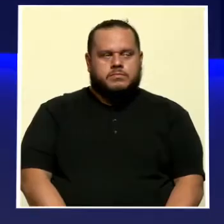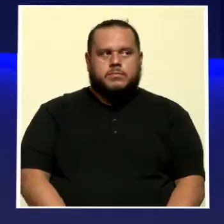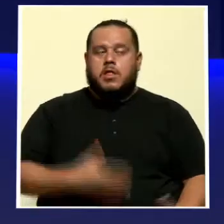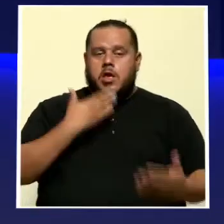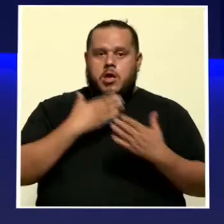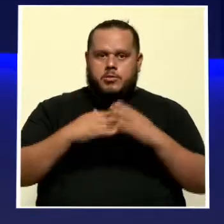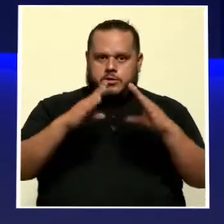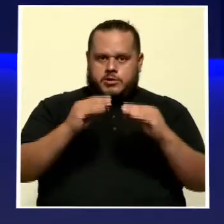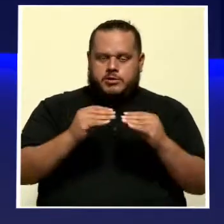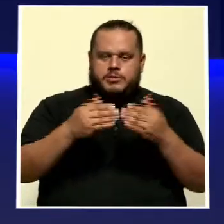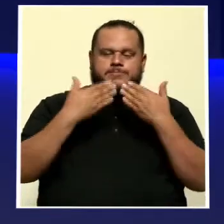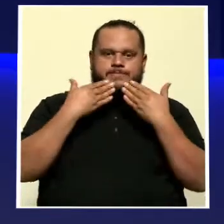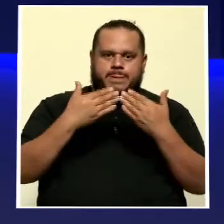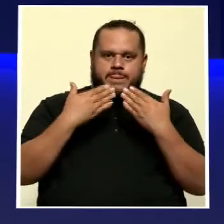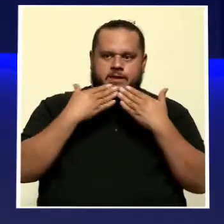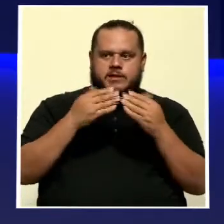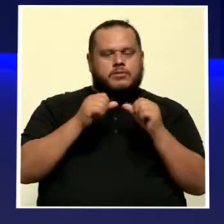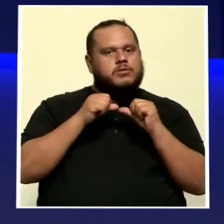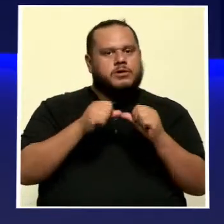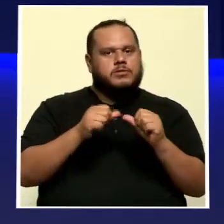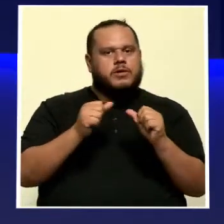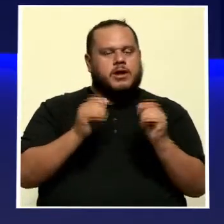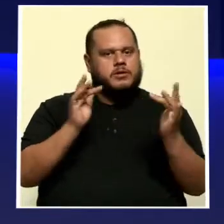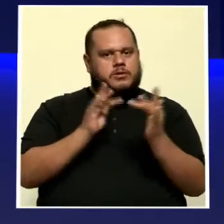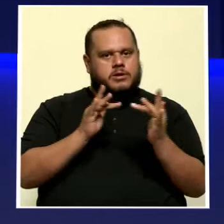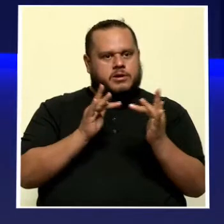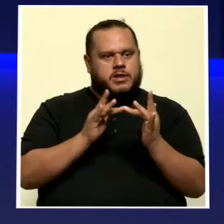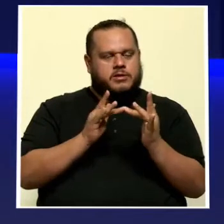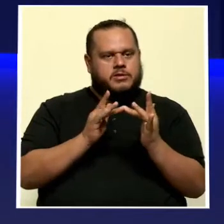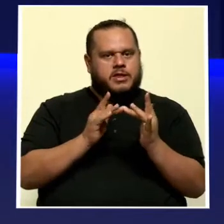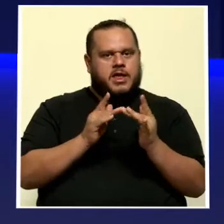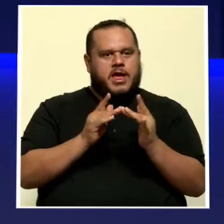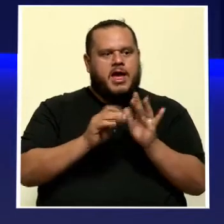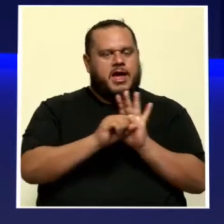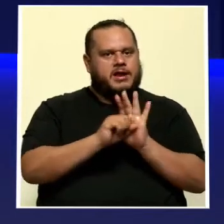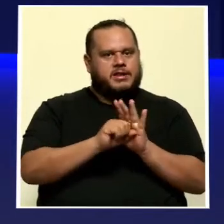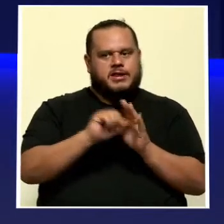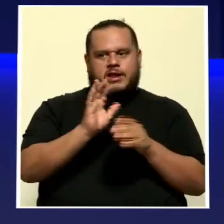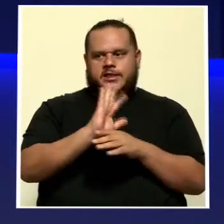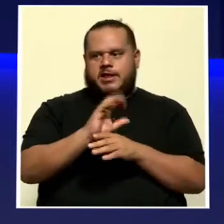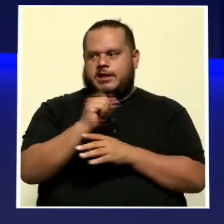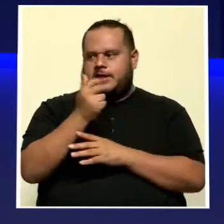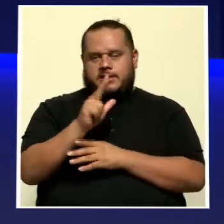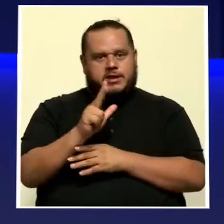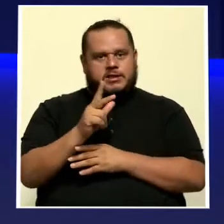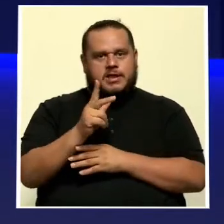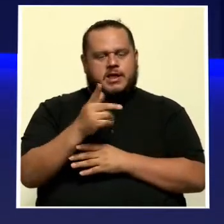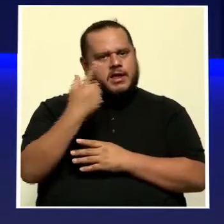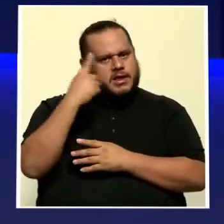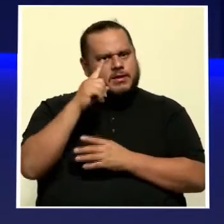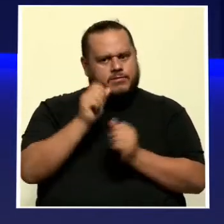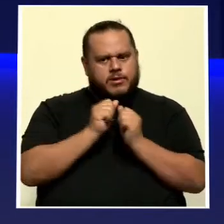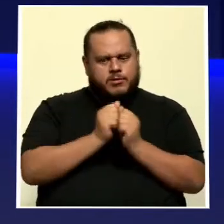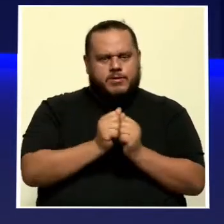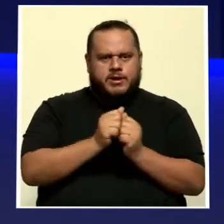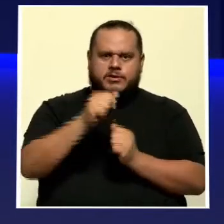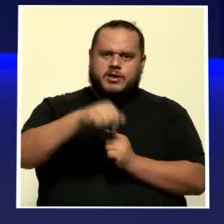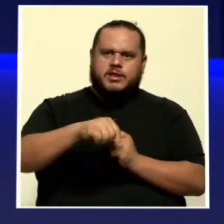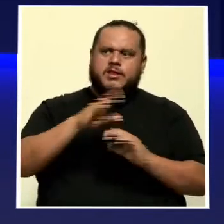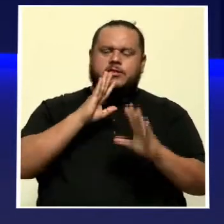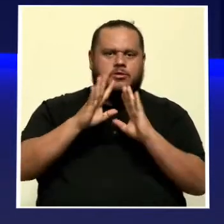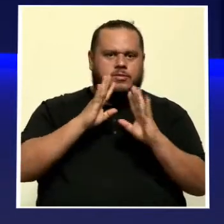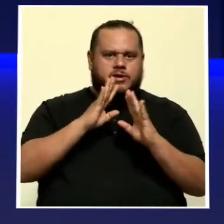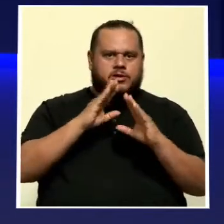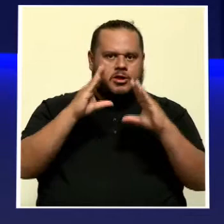Buenas noches, gracias por continuar conectados a la señal de Canal 13 y por acompañarnos en estas